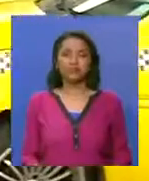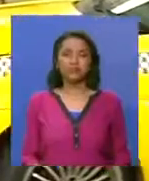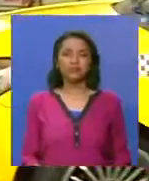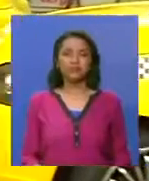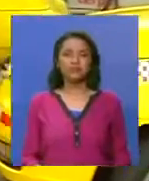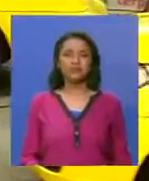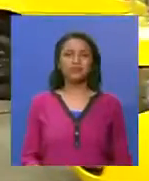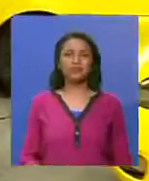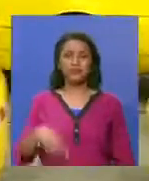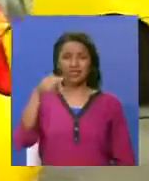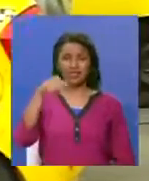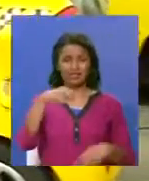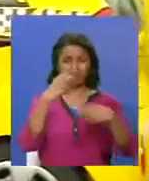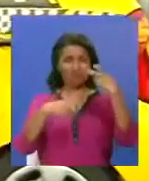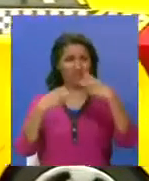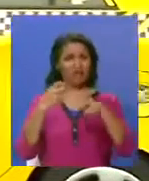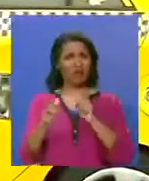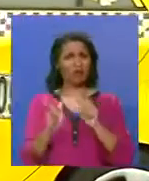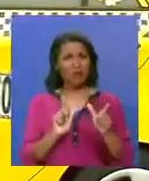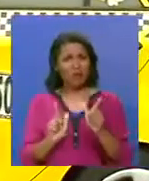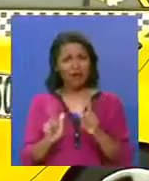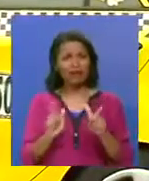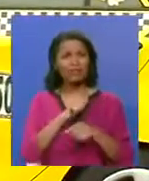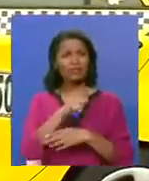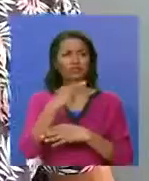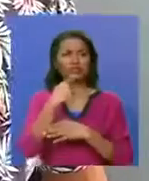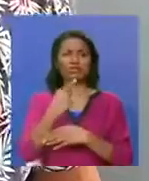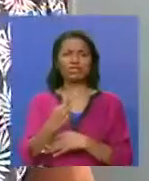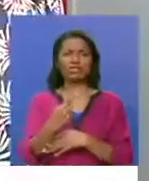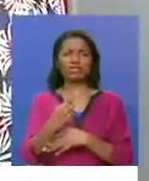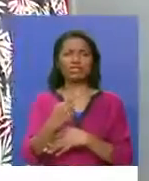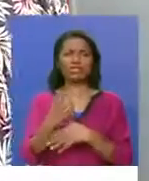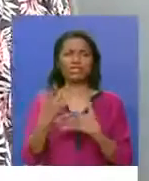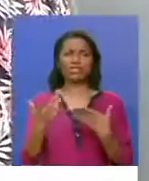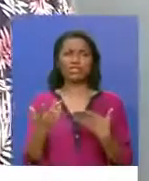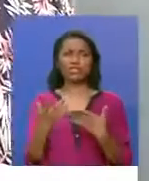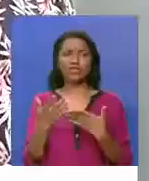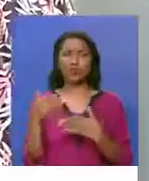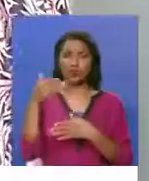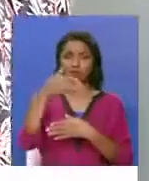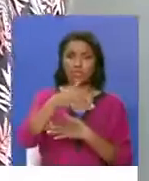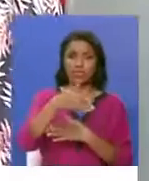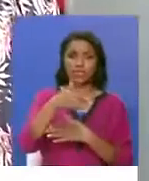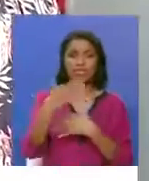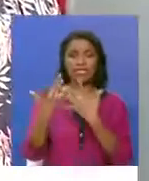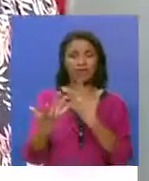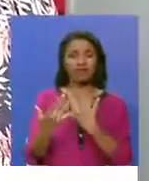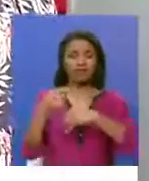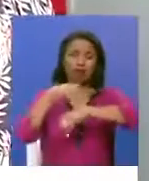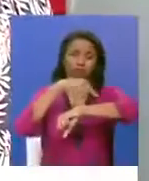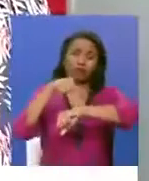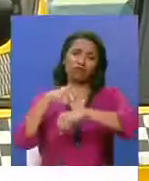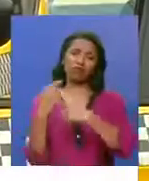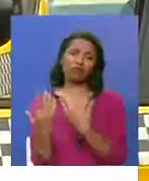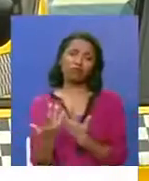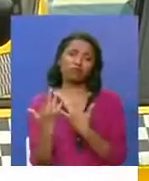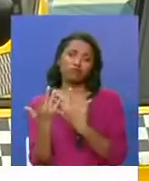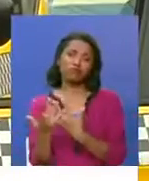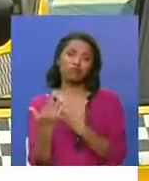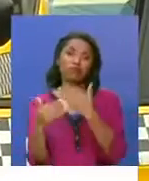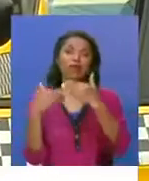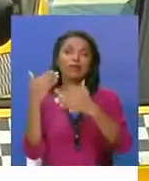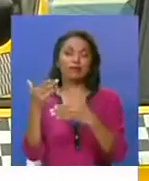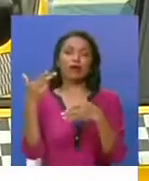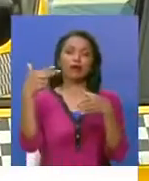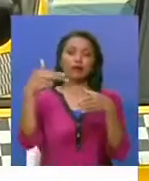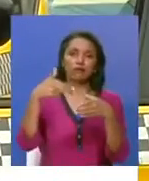La principal queja de los conductores de taxi ha sido que justamente una vez llegan acá deben esperar mucho para ser atendidos por